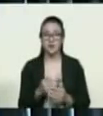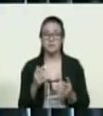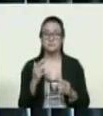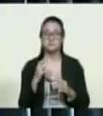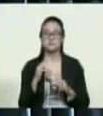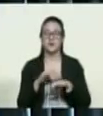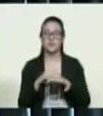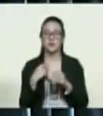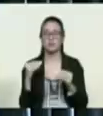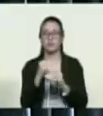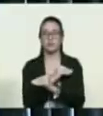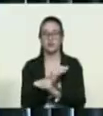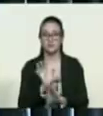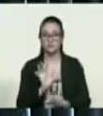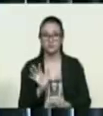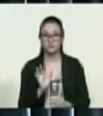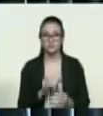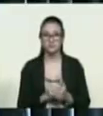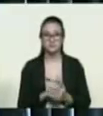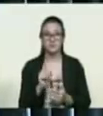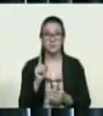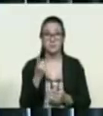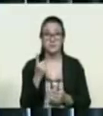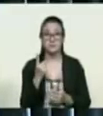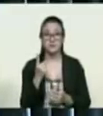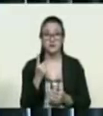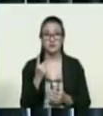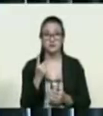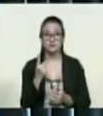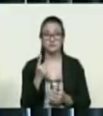el enredo con las palabras, iba a salir